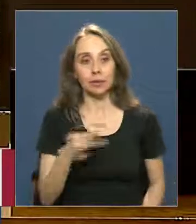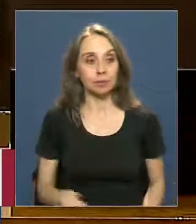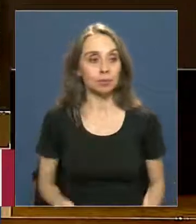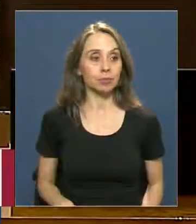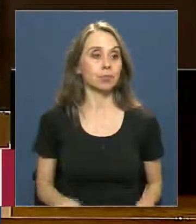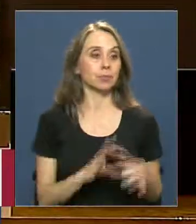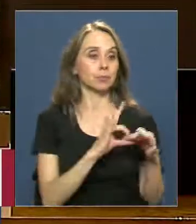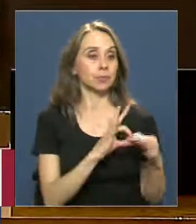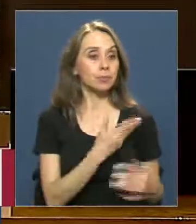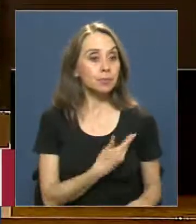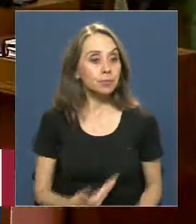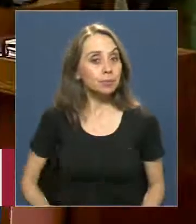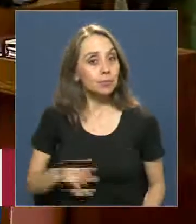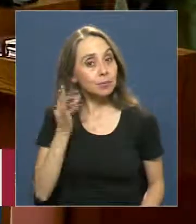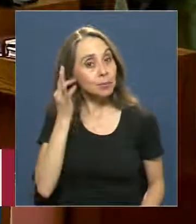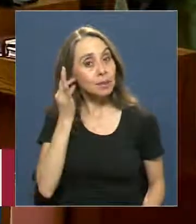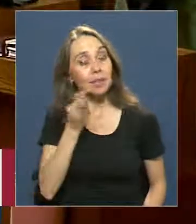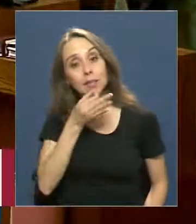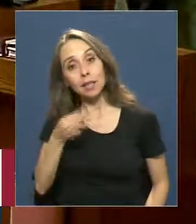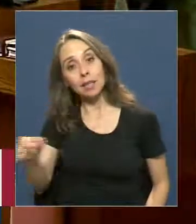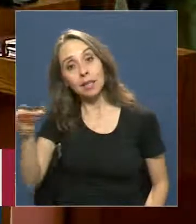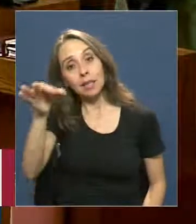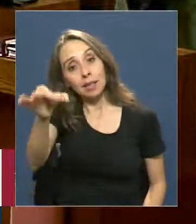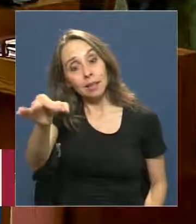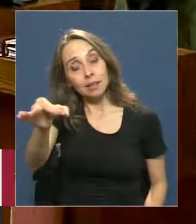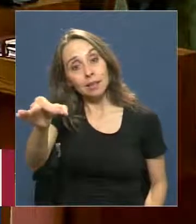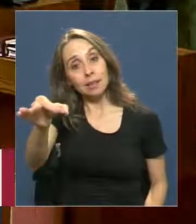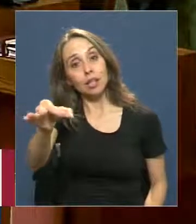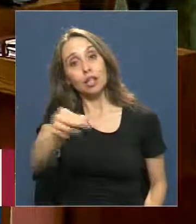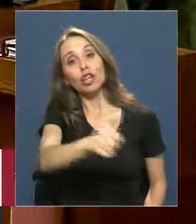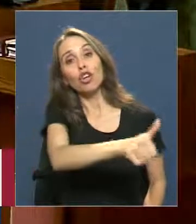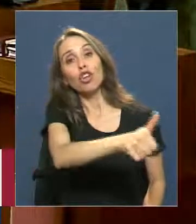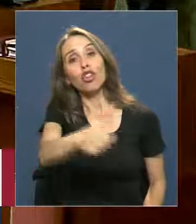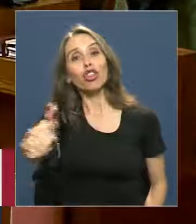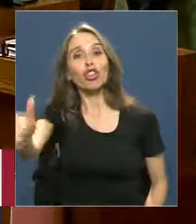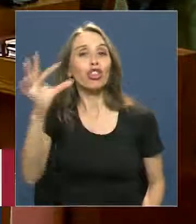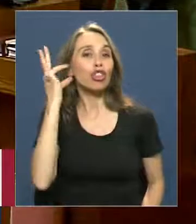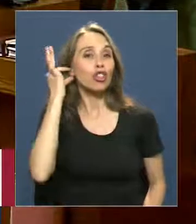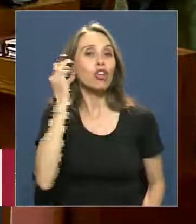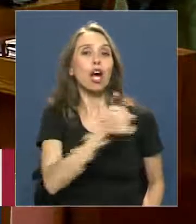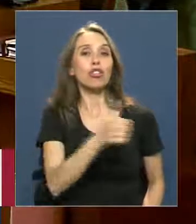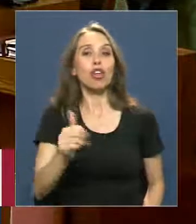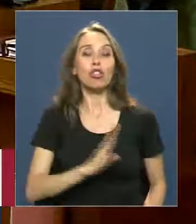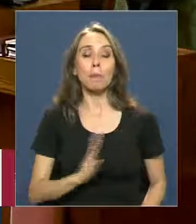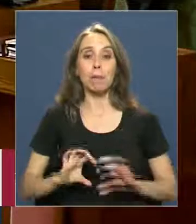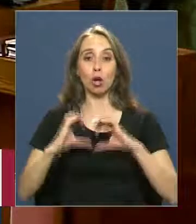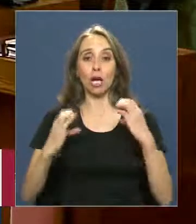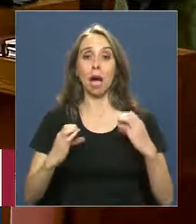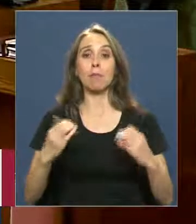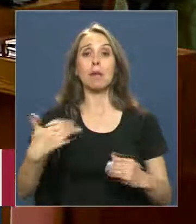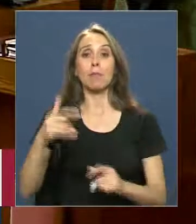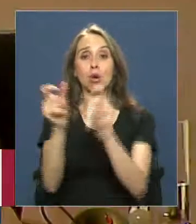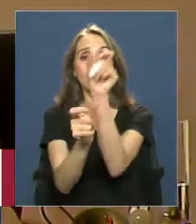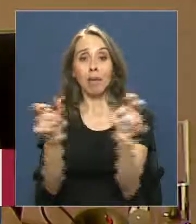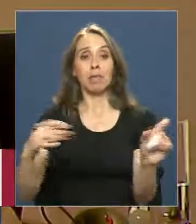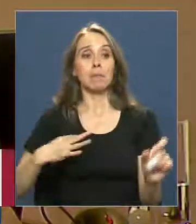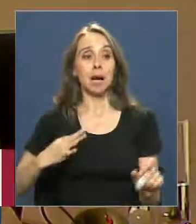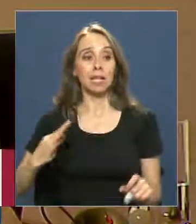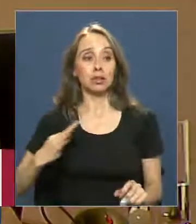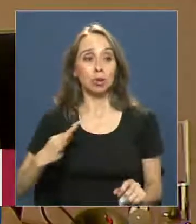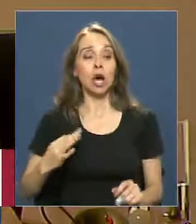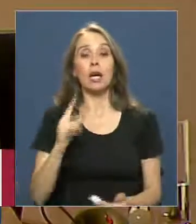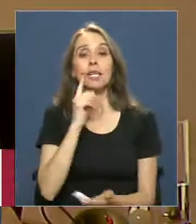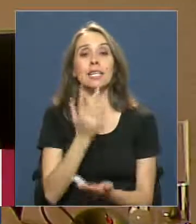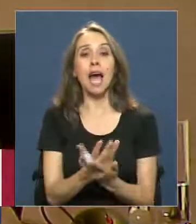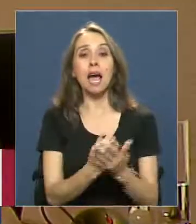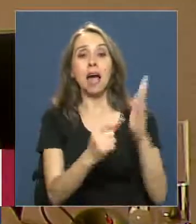Gracias, presidenta, por su intermedio. Quiero expresar a todas y a todos los miembros de esta Cámara lo importante que es para la ciudadanía poder contar